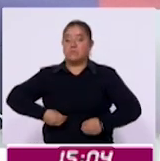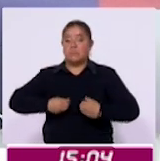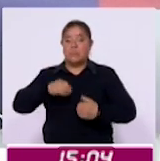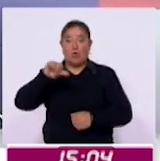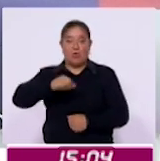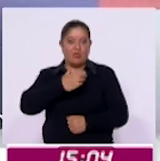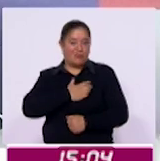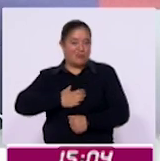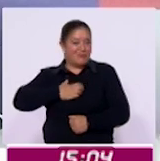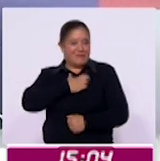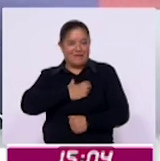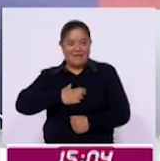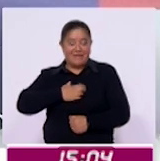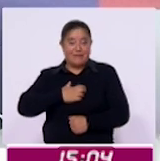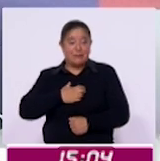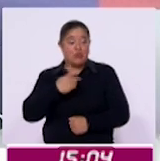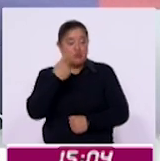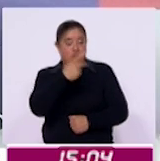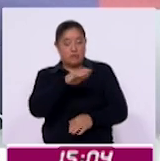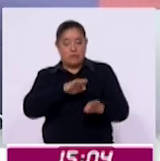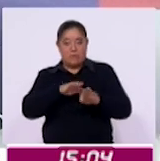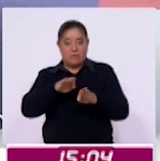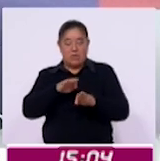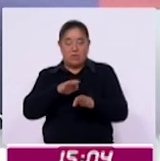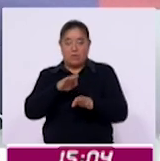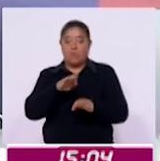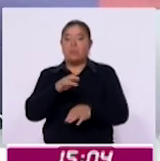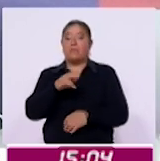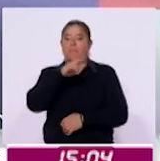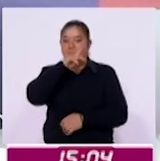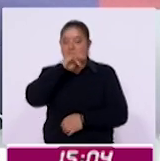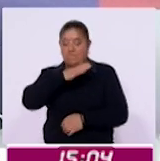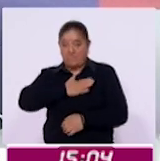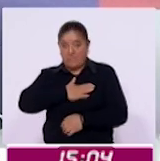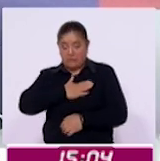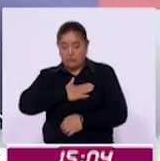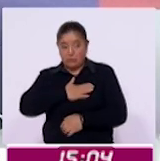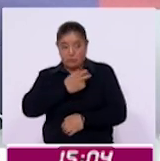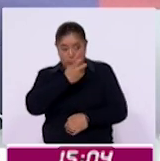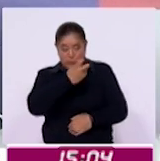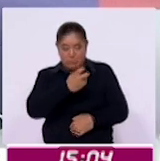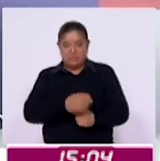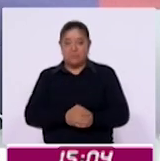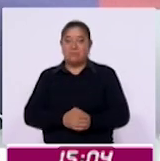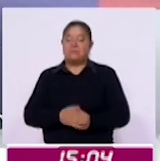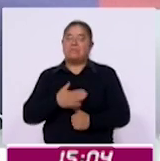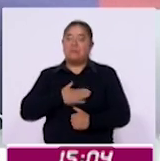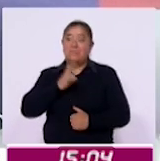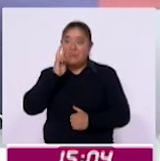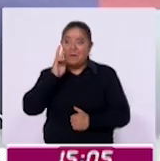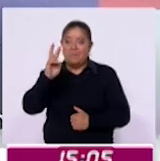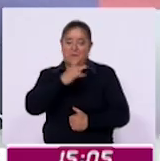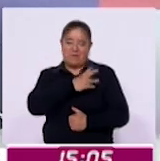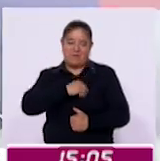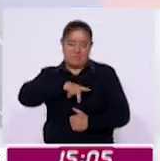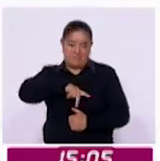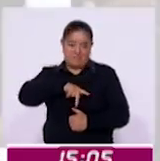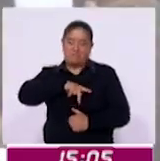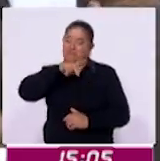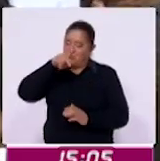contentos, porque gracias a su trabajo y preocupación por nosotros, vamos a poder ver a nuestros hijos otra